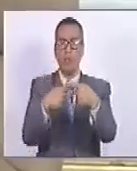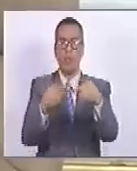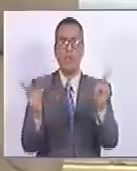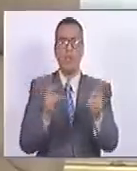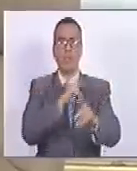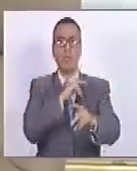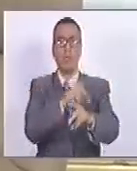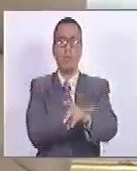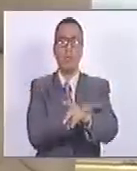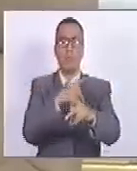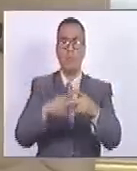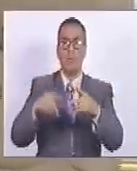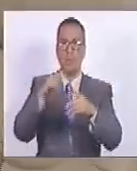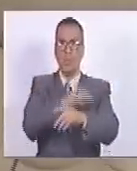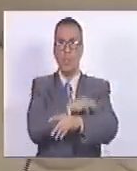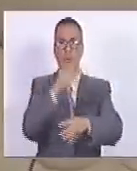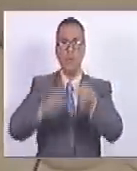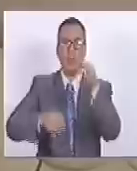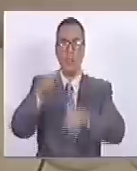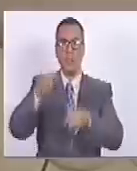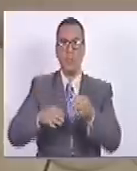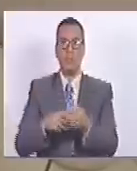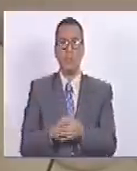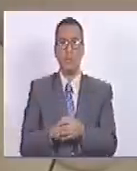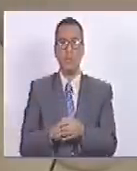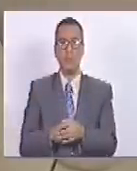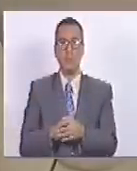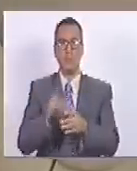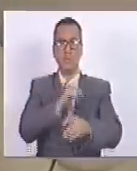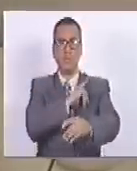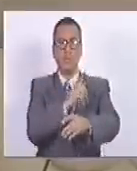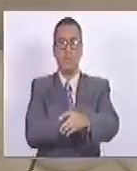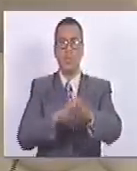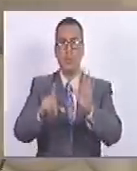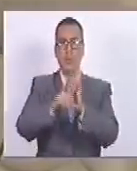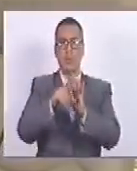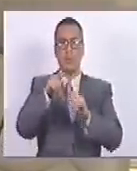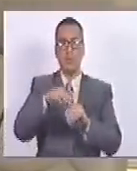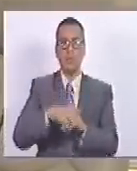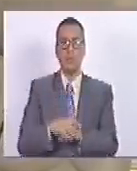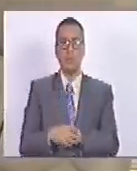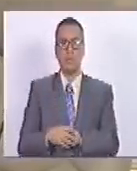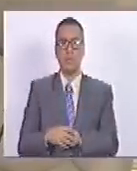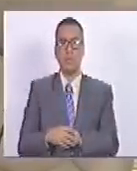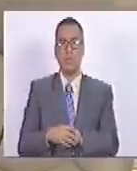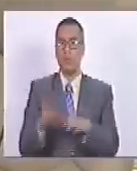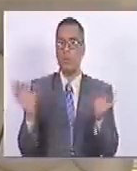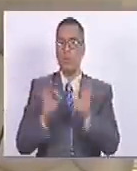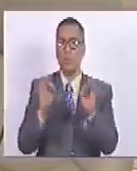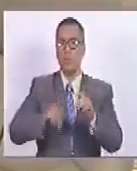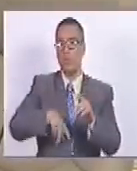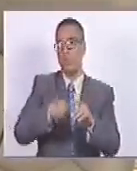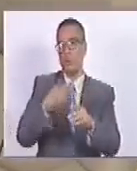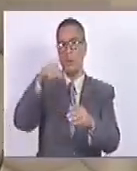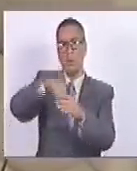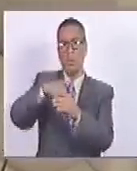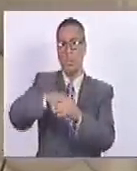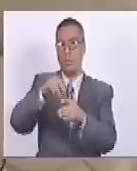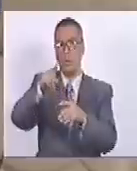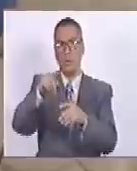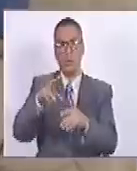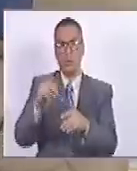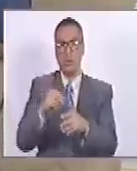poder moral, el poder judicial y el poder legislativo. Pero no el poder electoral. El poder